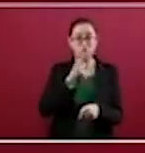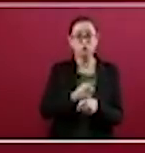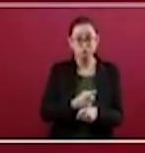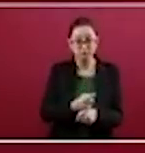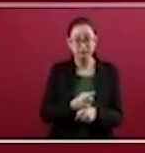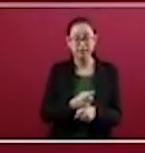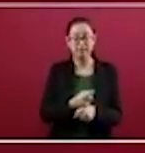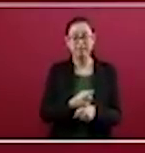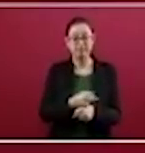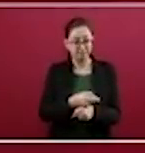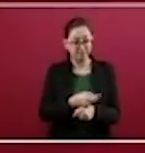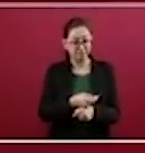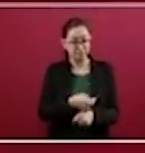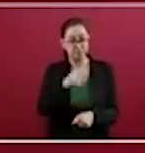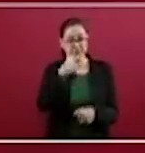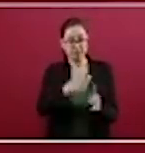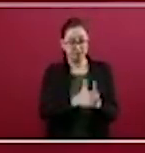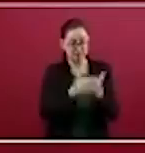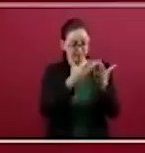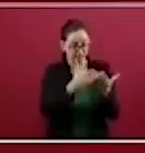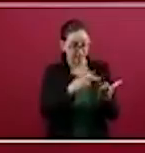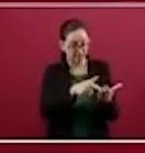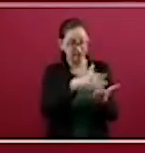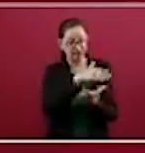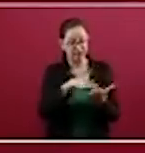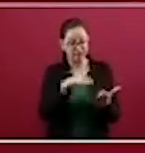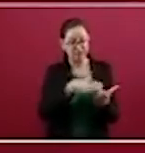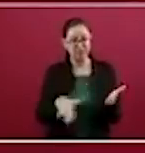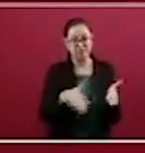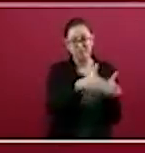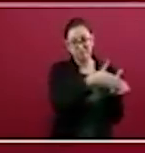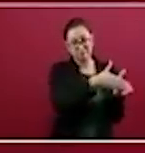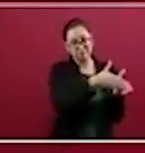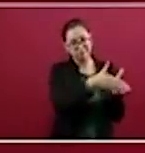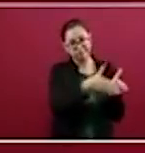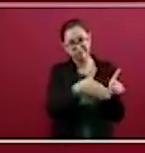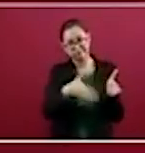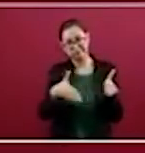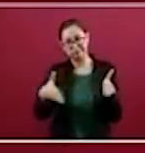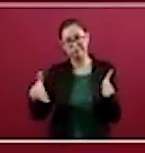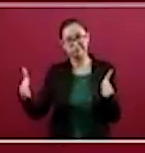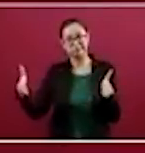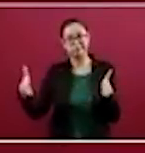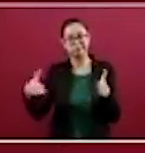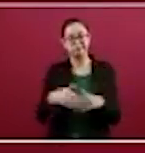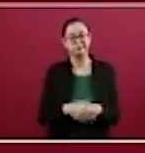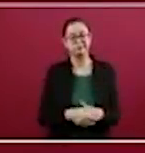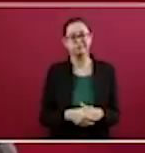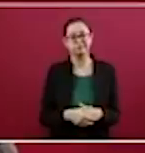estudiar en esos libros en la primera etapa, en la primera